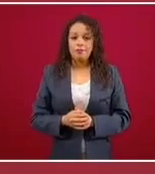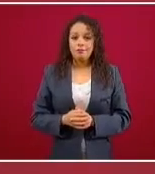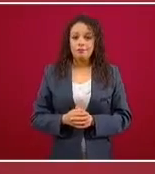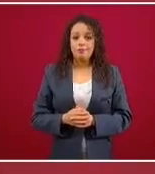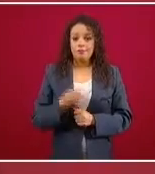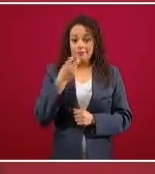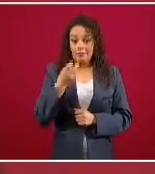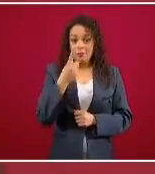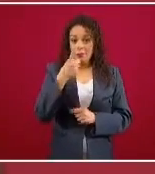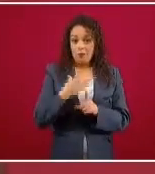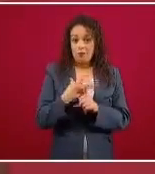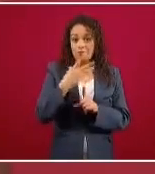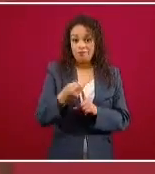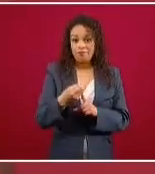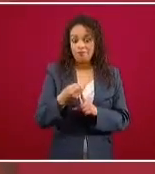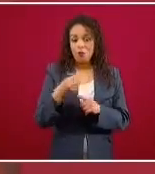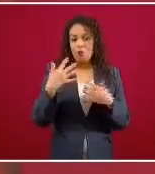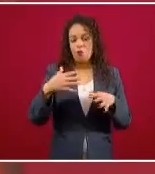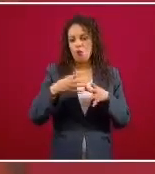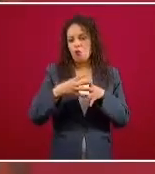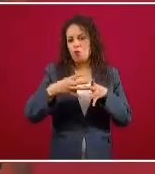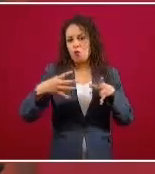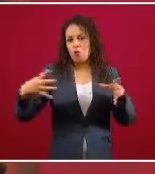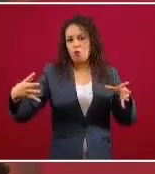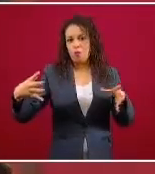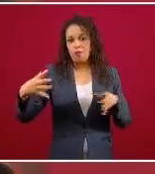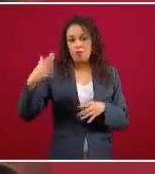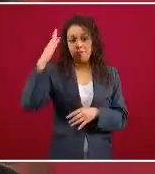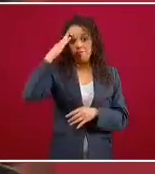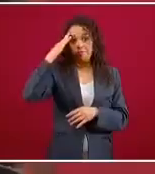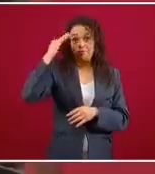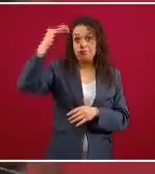extendido, de arriba para abajo,